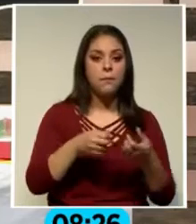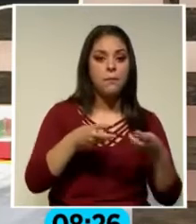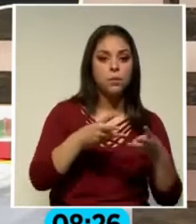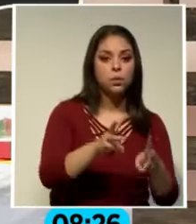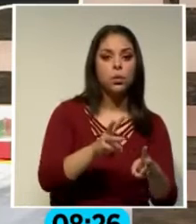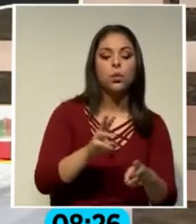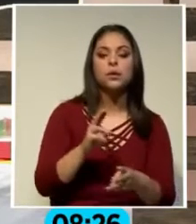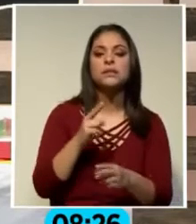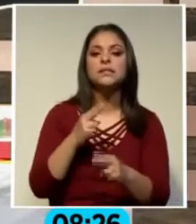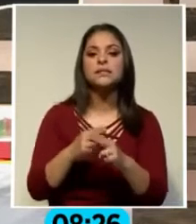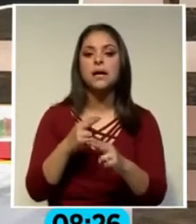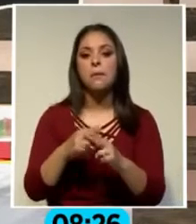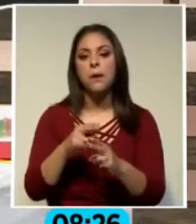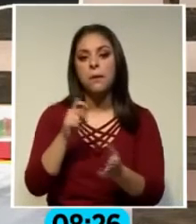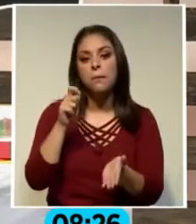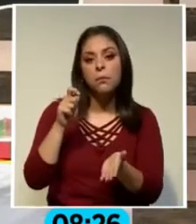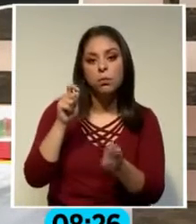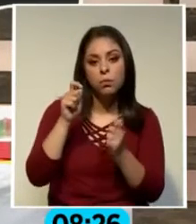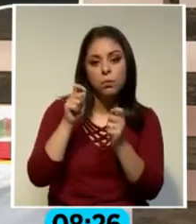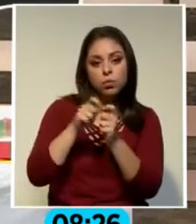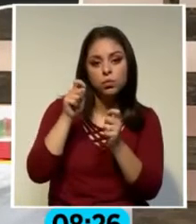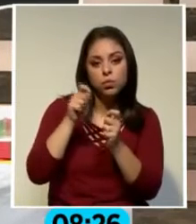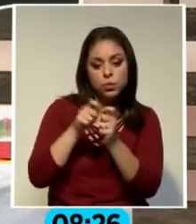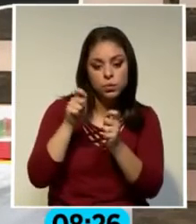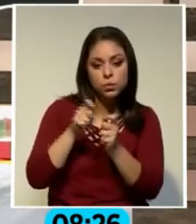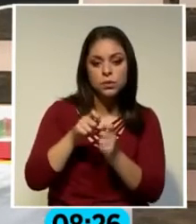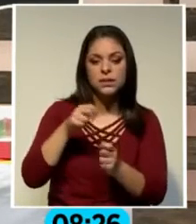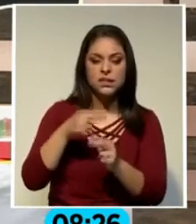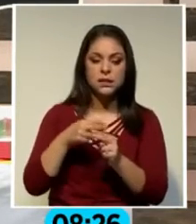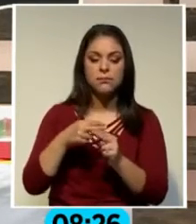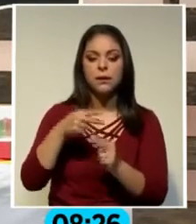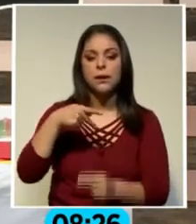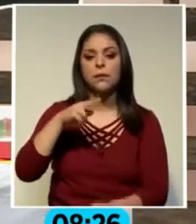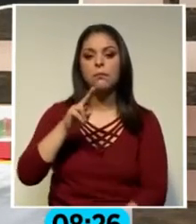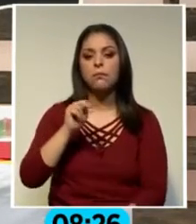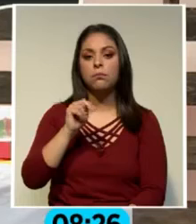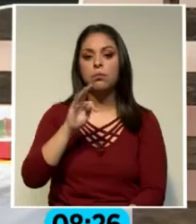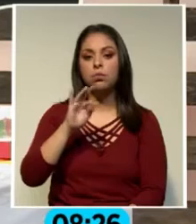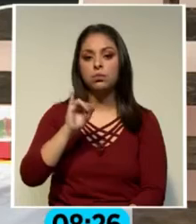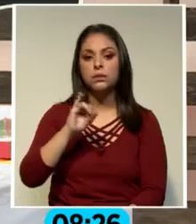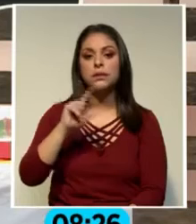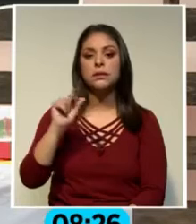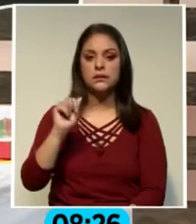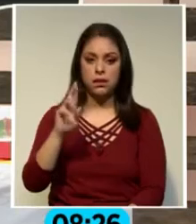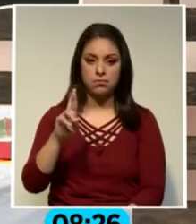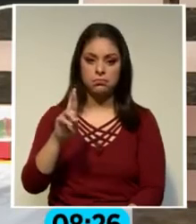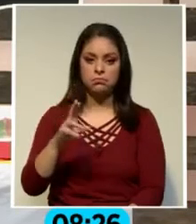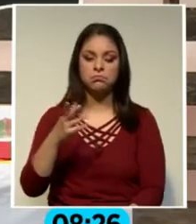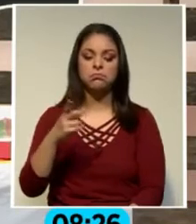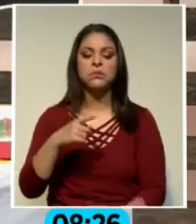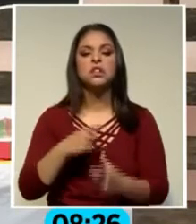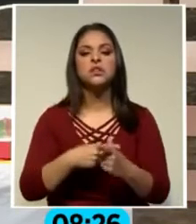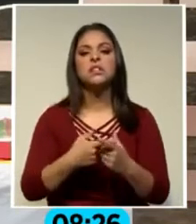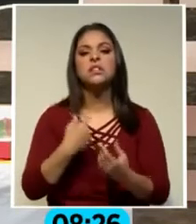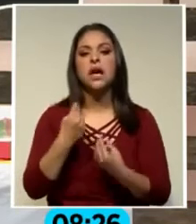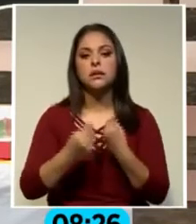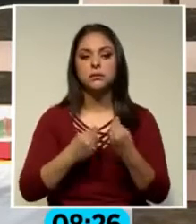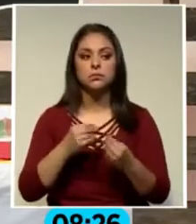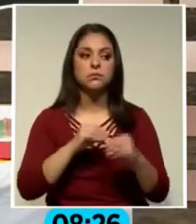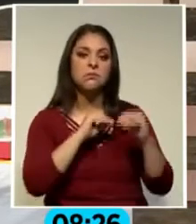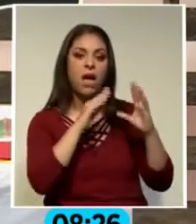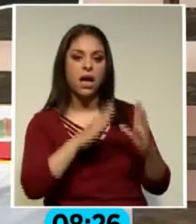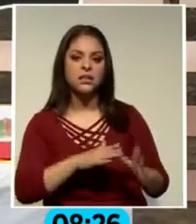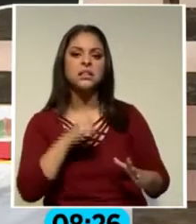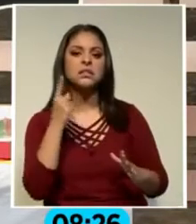alimentos, sino que en el aula la maestra suele imprimir un dibujo, pequeñito o grande.